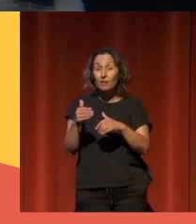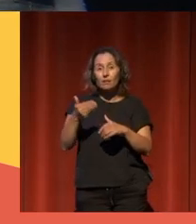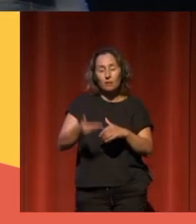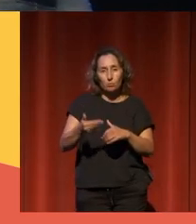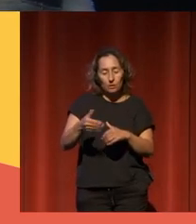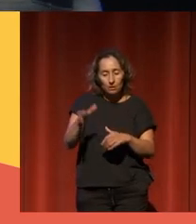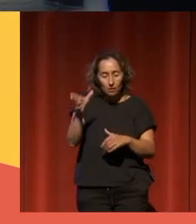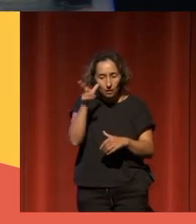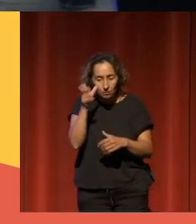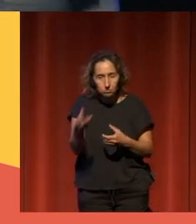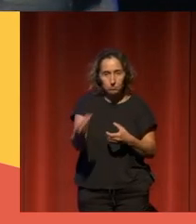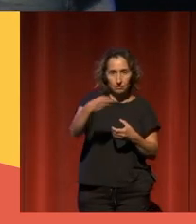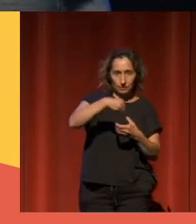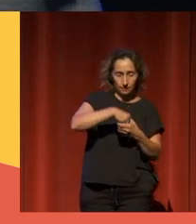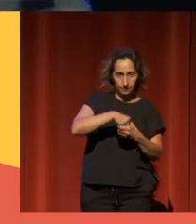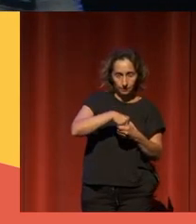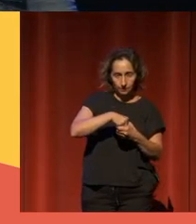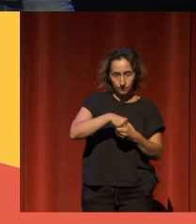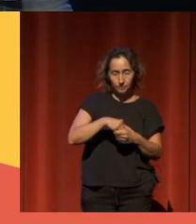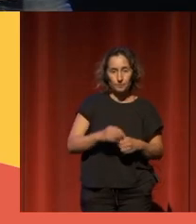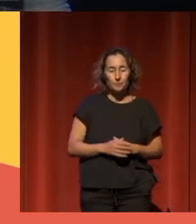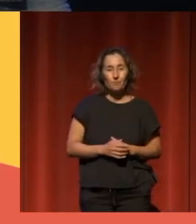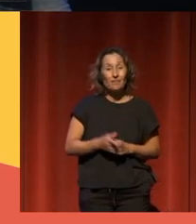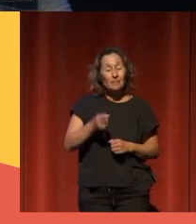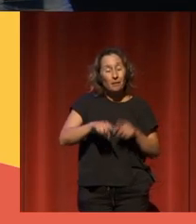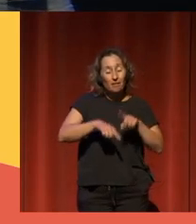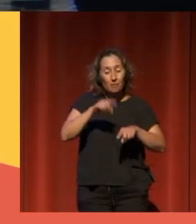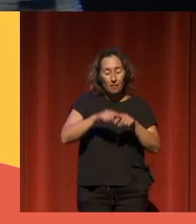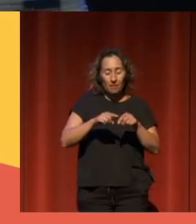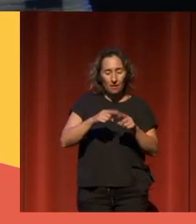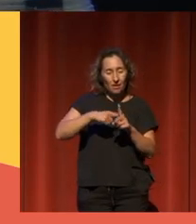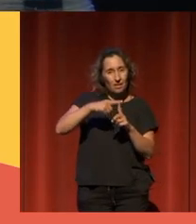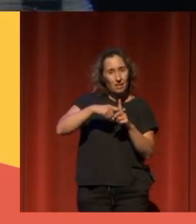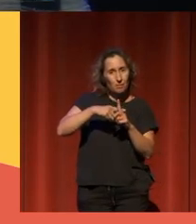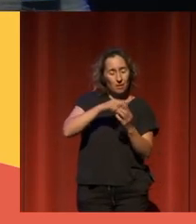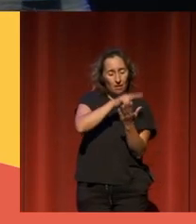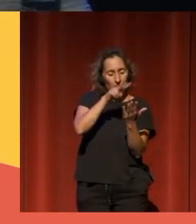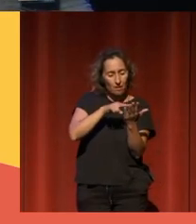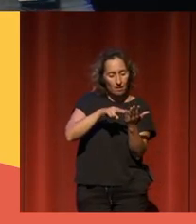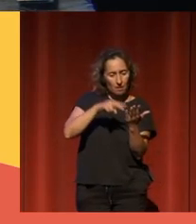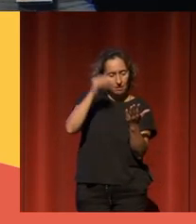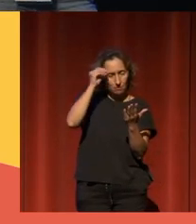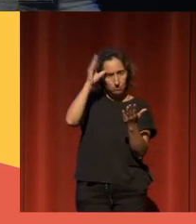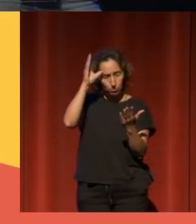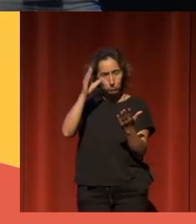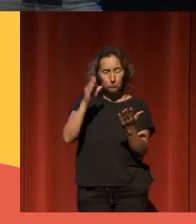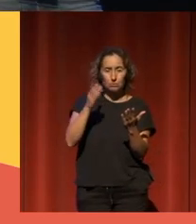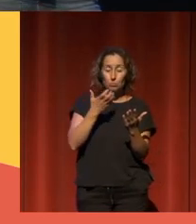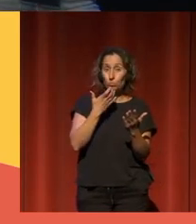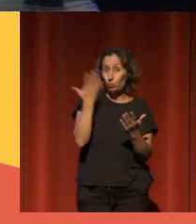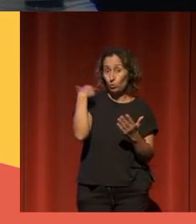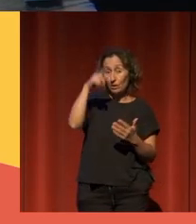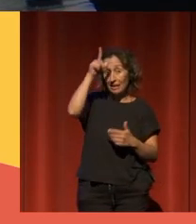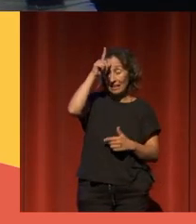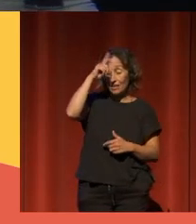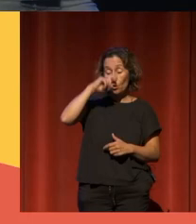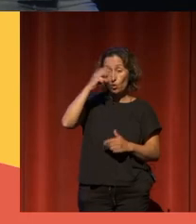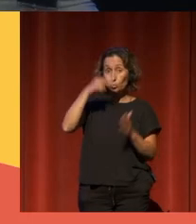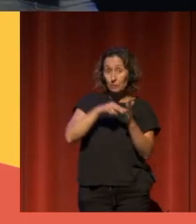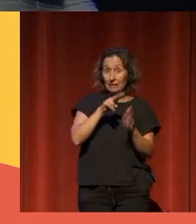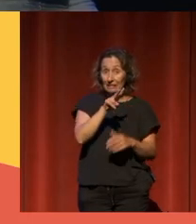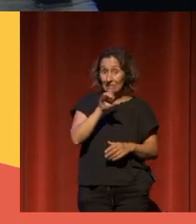importante en los niveles de alfabetización eh Por ejemplo en Alemania en